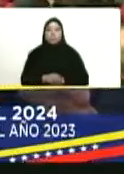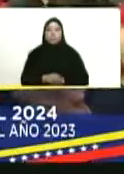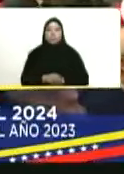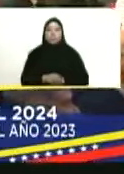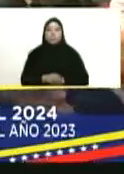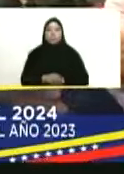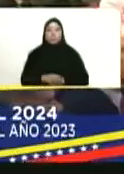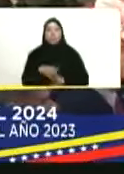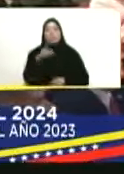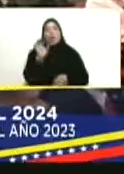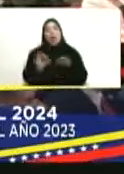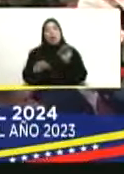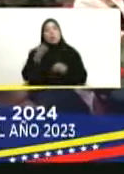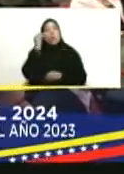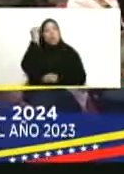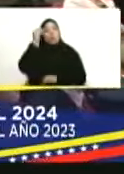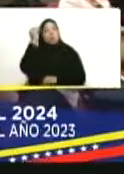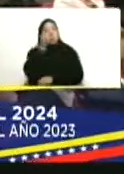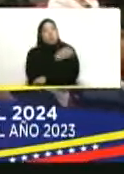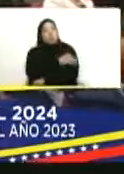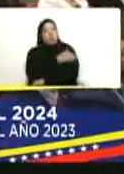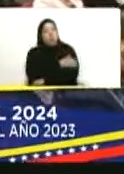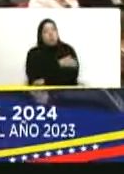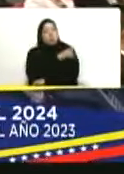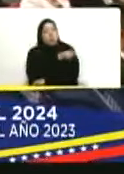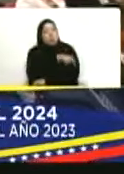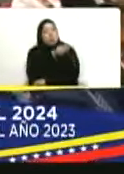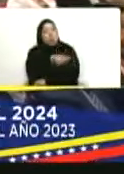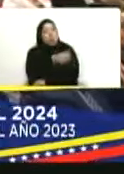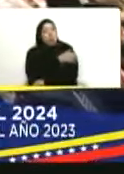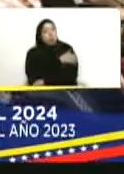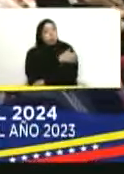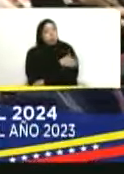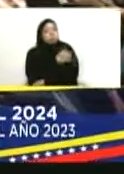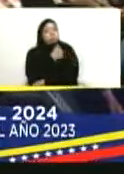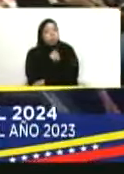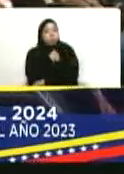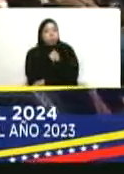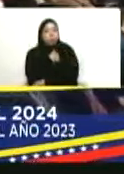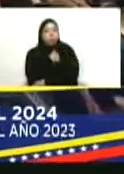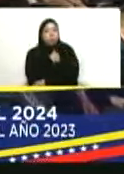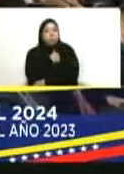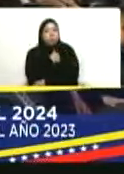Ahora he visto que algunos opinadores de la derecha se copian de algunas expresiones que yo uso.